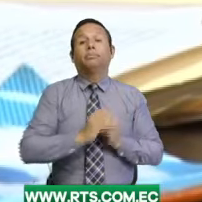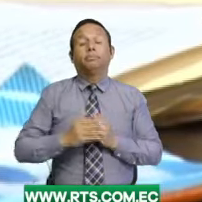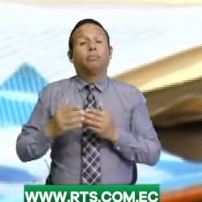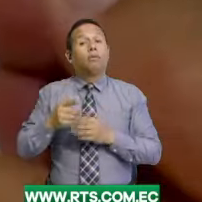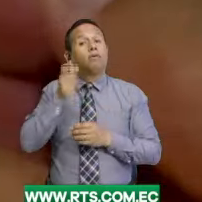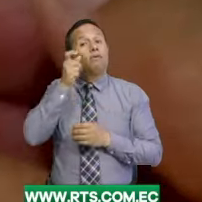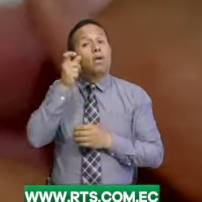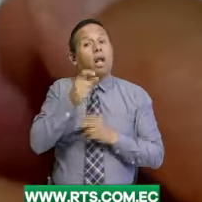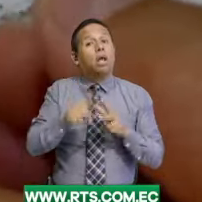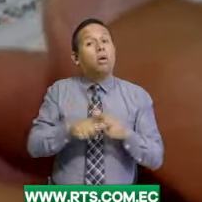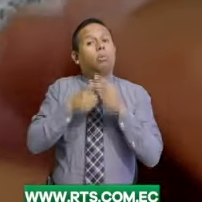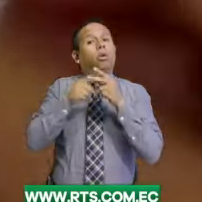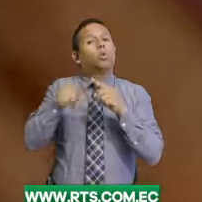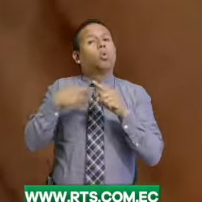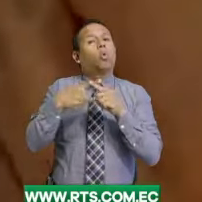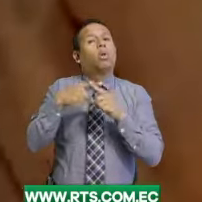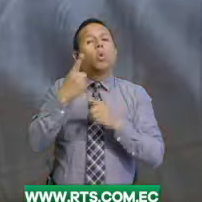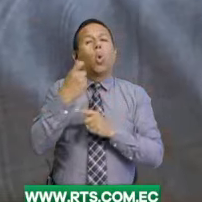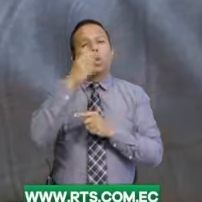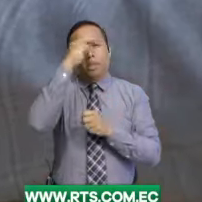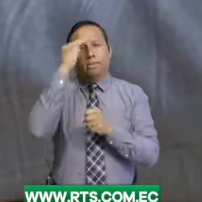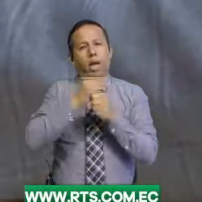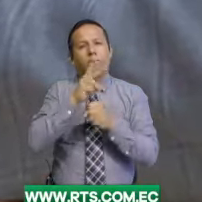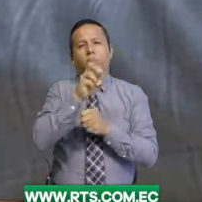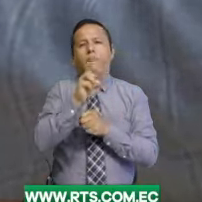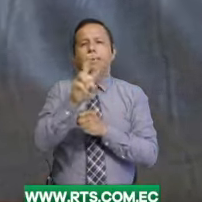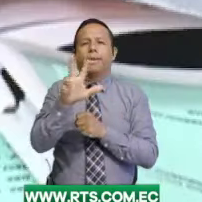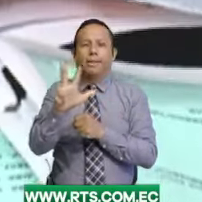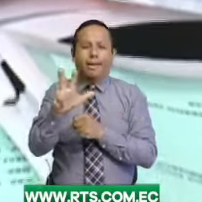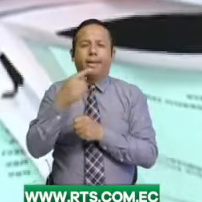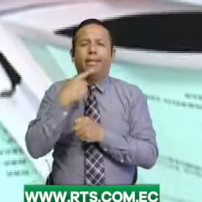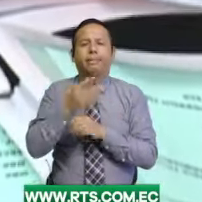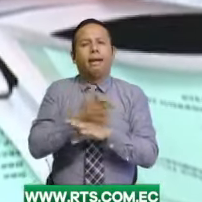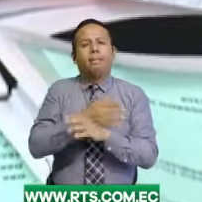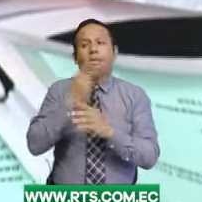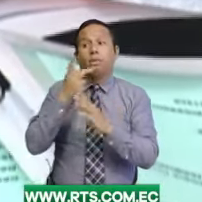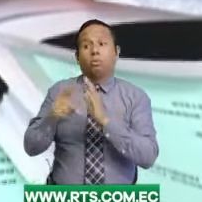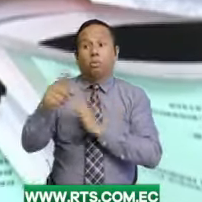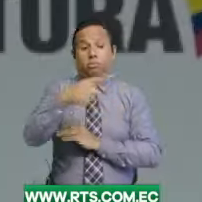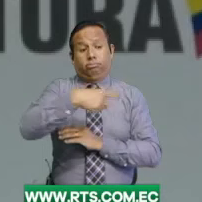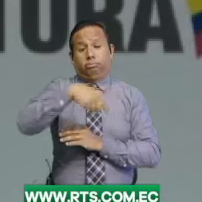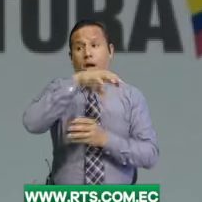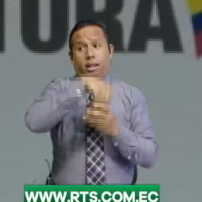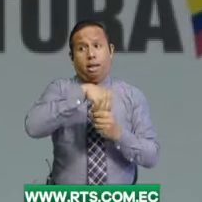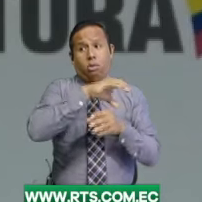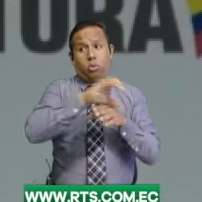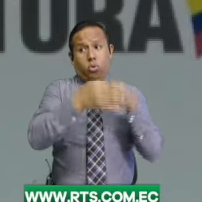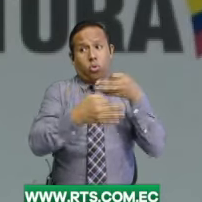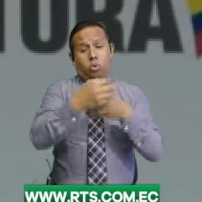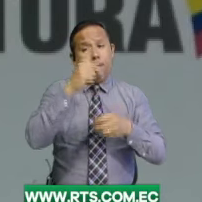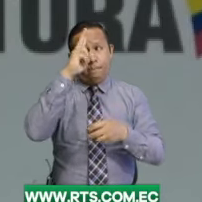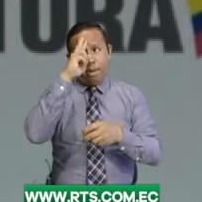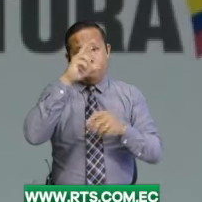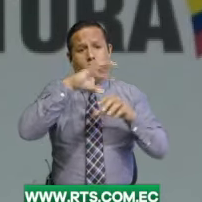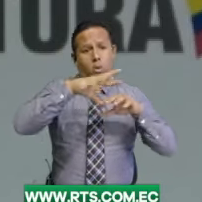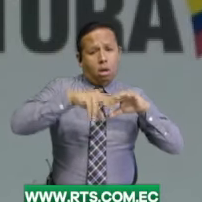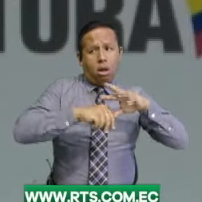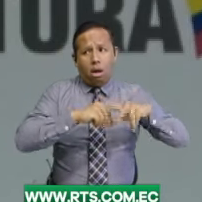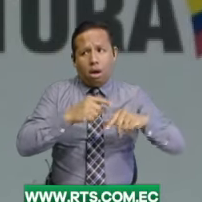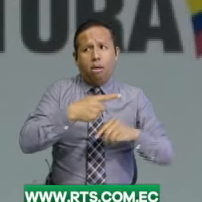Fiscalía el 11 de mayo del 2023 y denuncia la presunta existencia de una trama de corrupción dentro del Consejo de la Judicatura, que habría